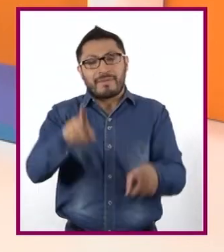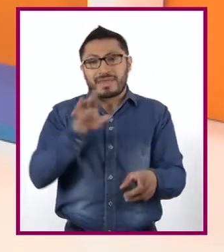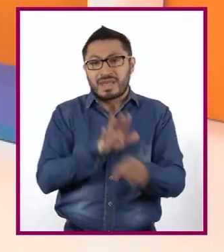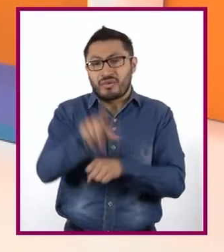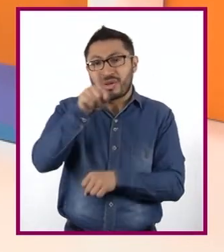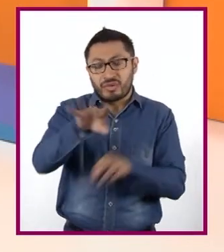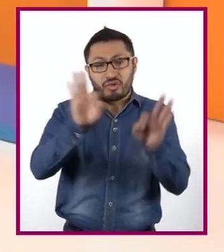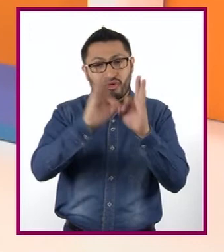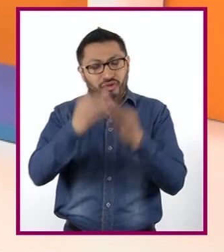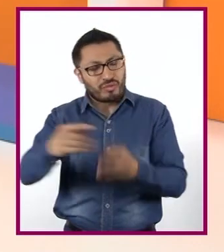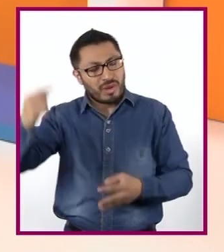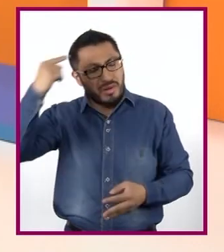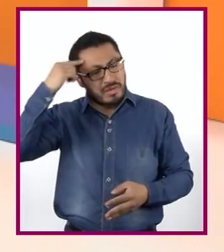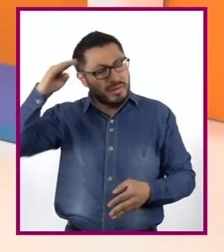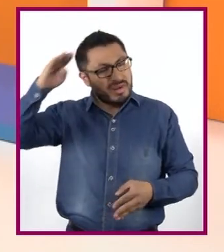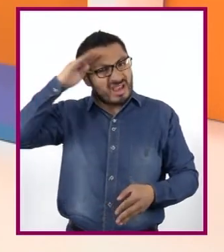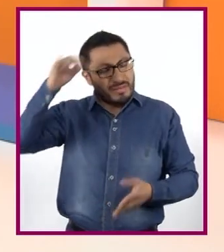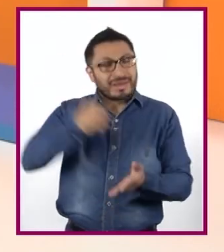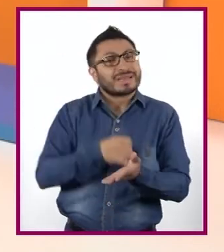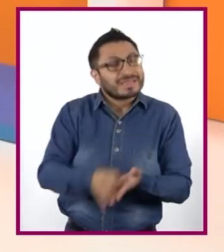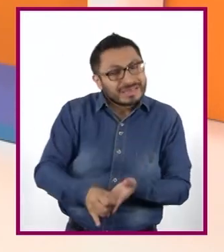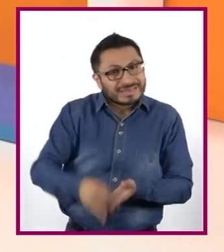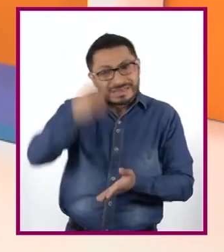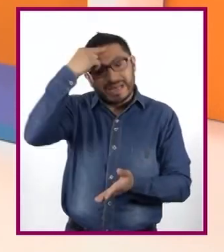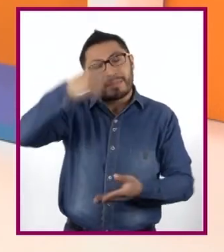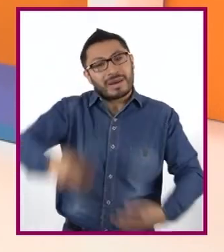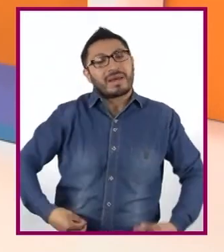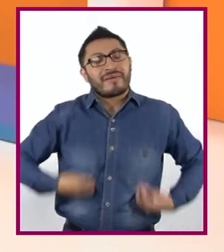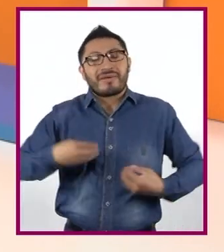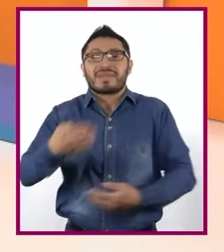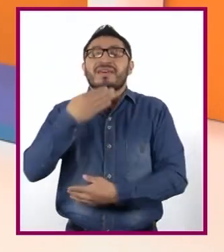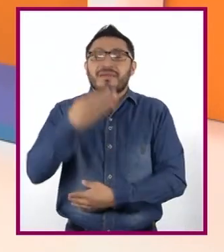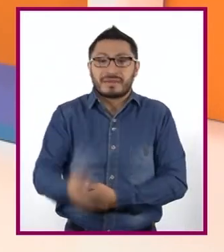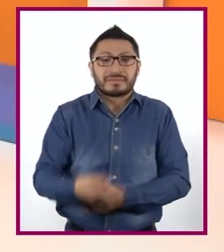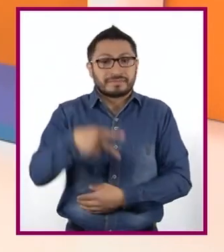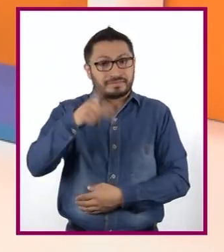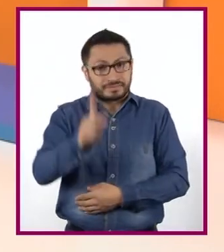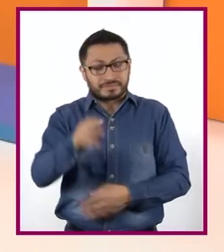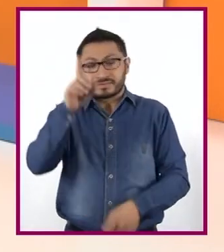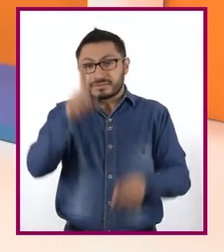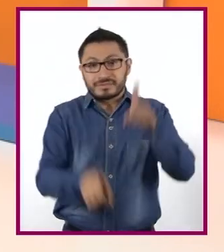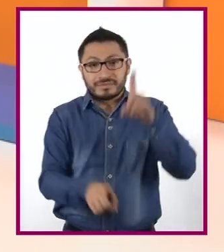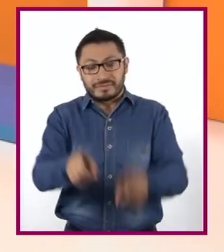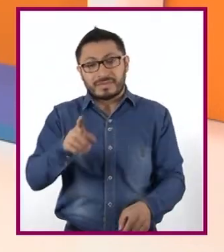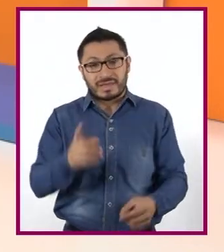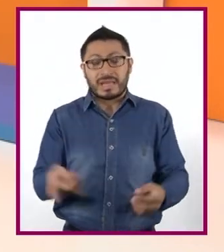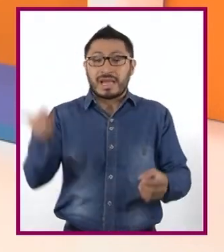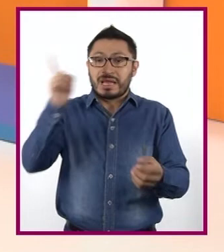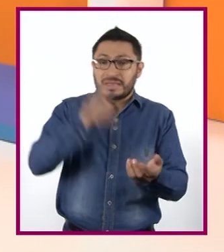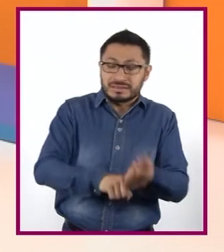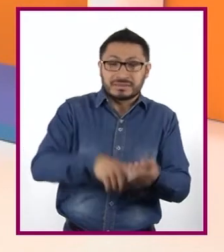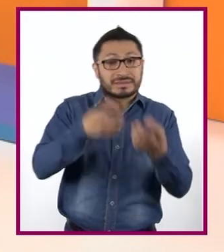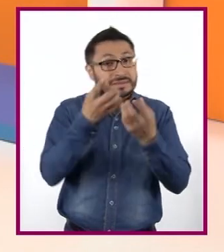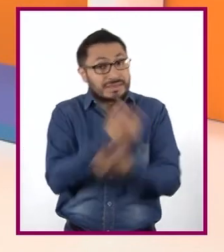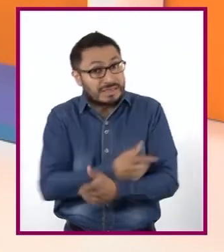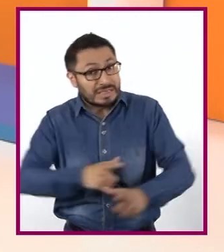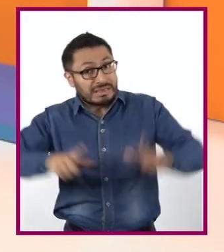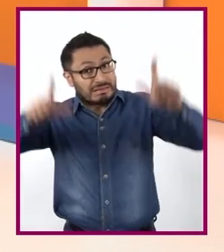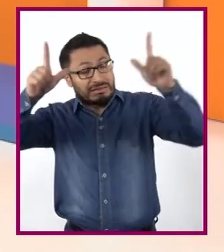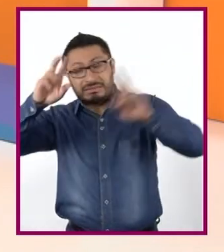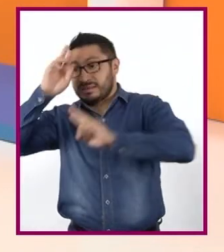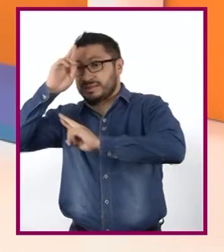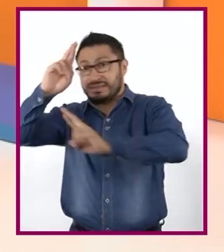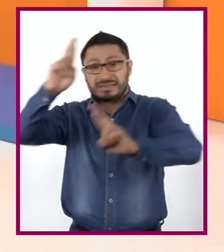pueda actuar a placer, pero en nuestra sociedad la capacidad de decidir se asocia a la libertad y el respeto, aunque